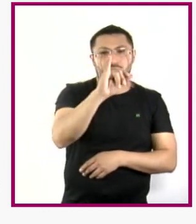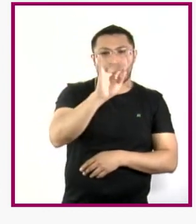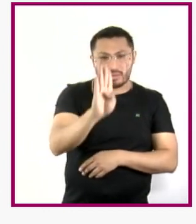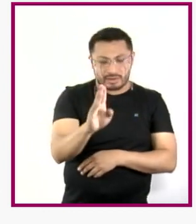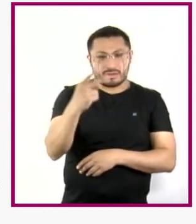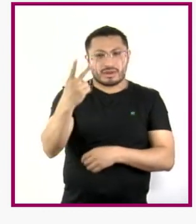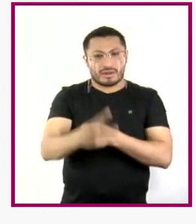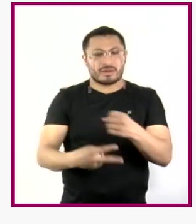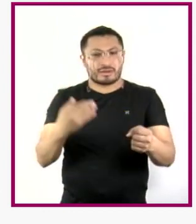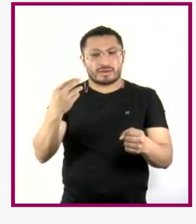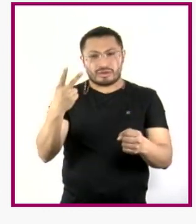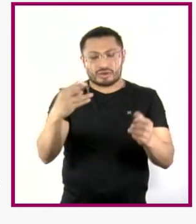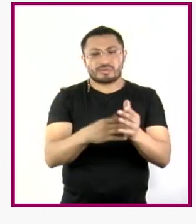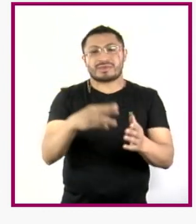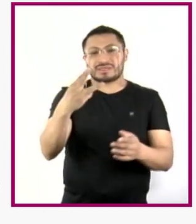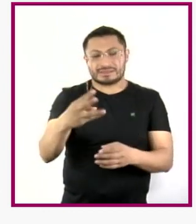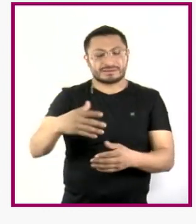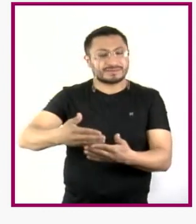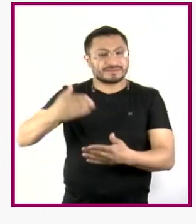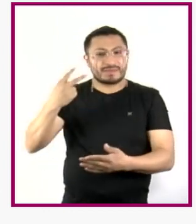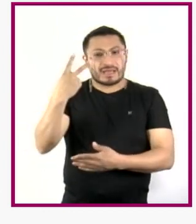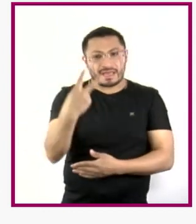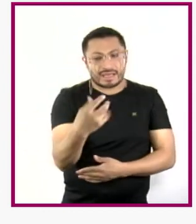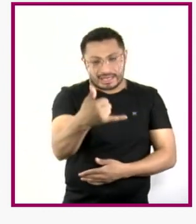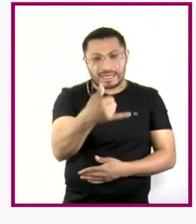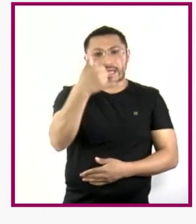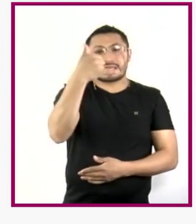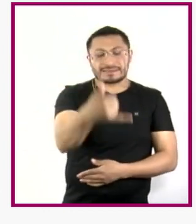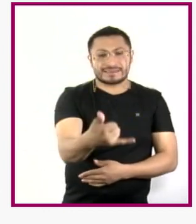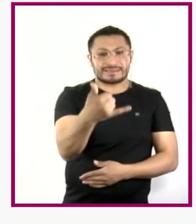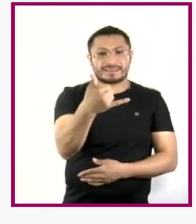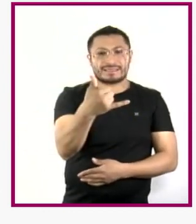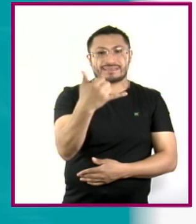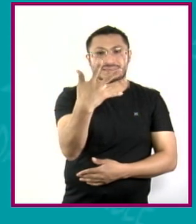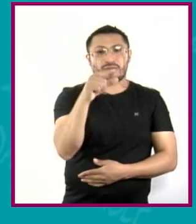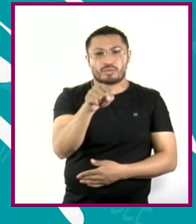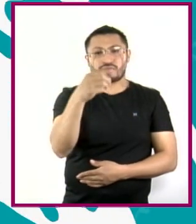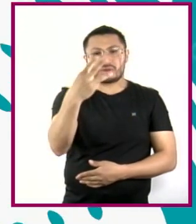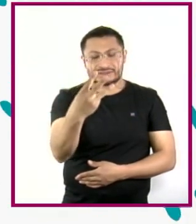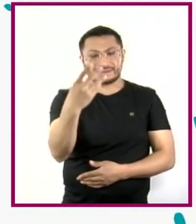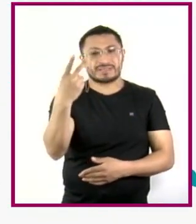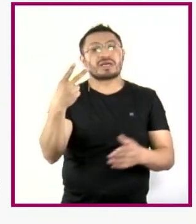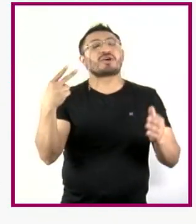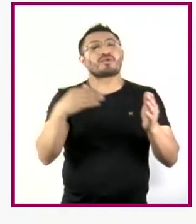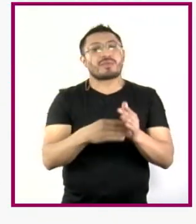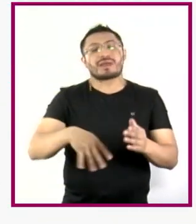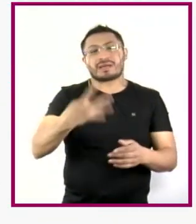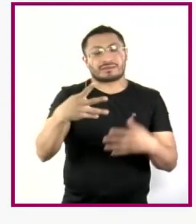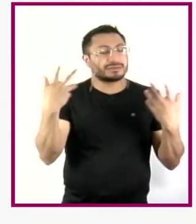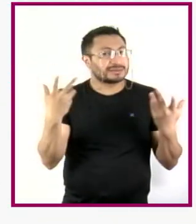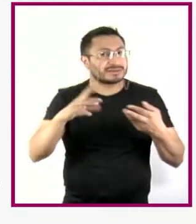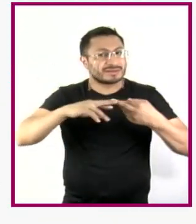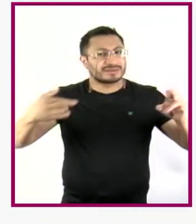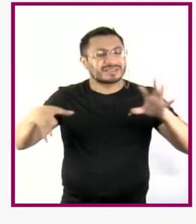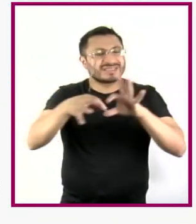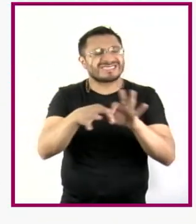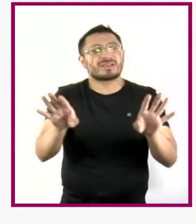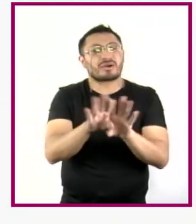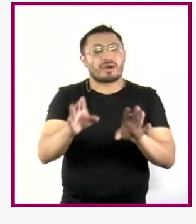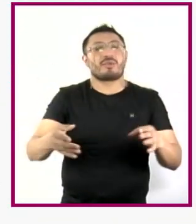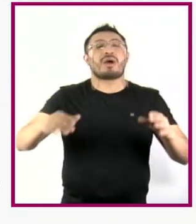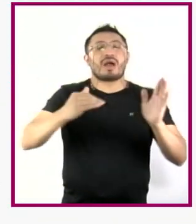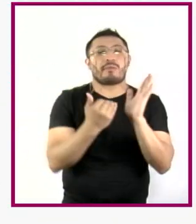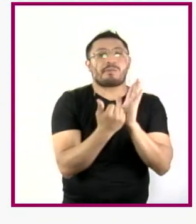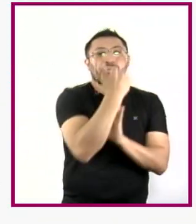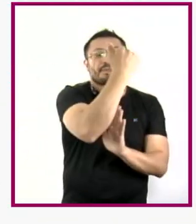2003 y el 5.3% en 2014. Esta reducción relativa se debió al crecimiento diferencial